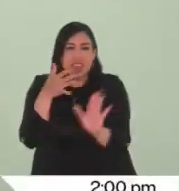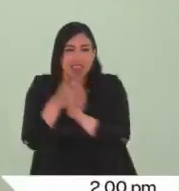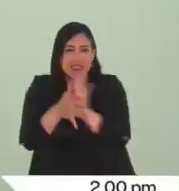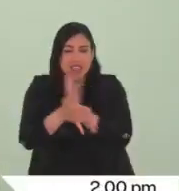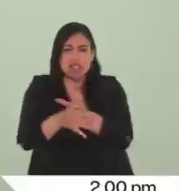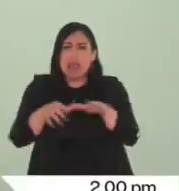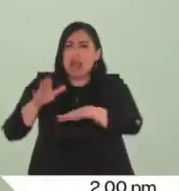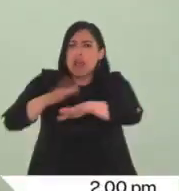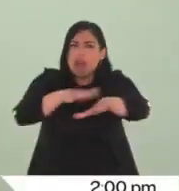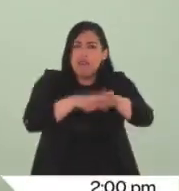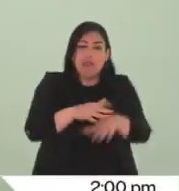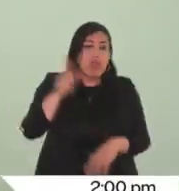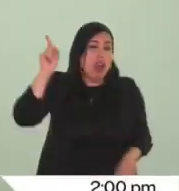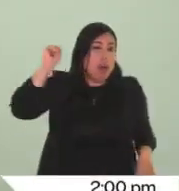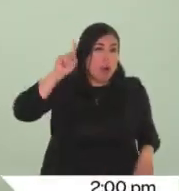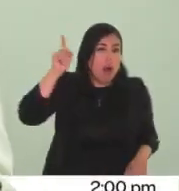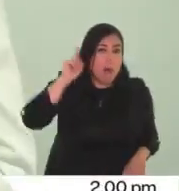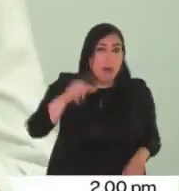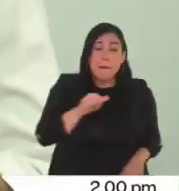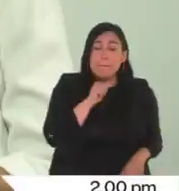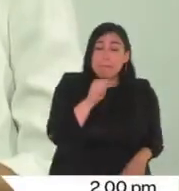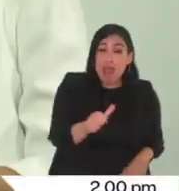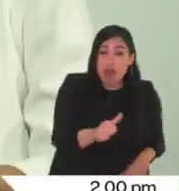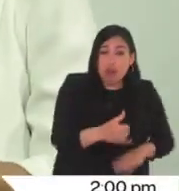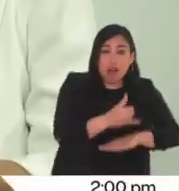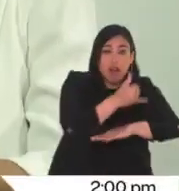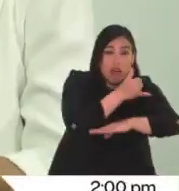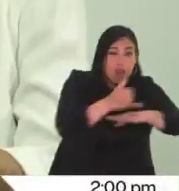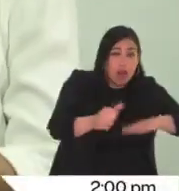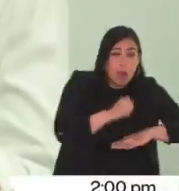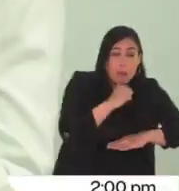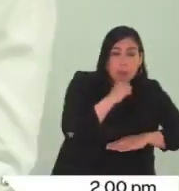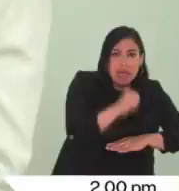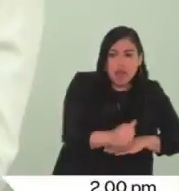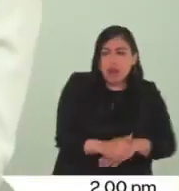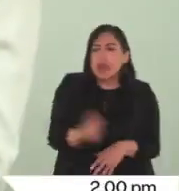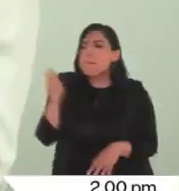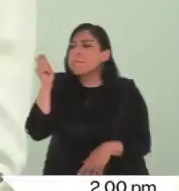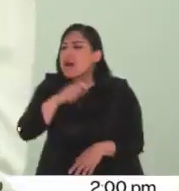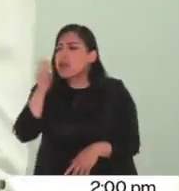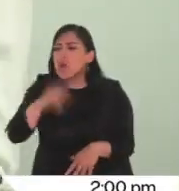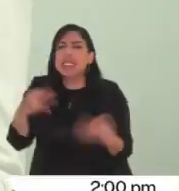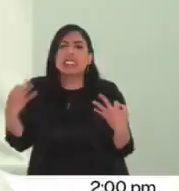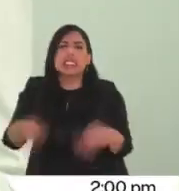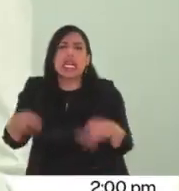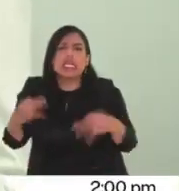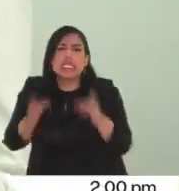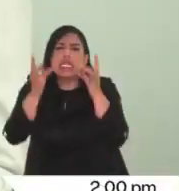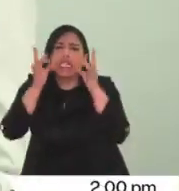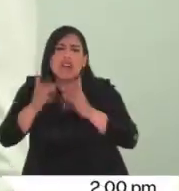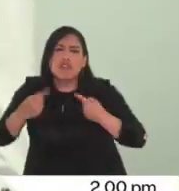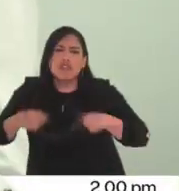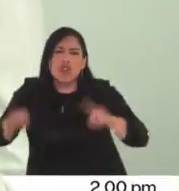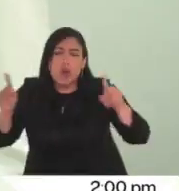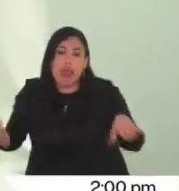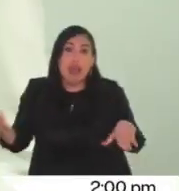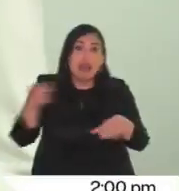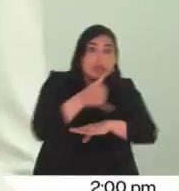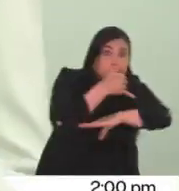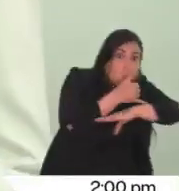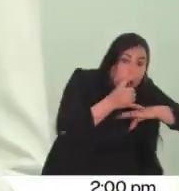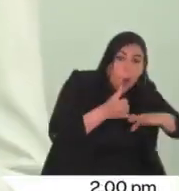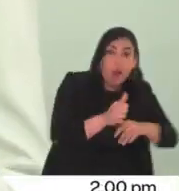el alcohol es más peligroso que la marihuana y la coca hablando justamente del tema de salud pública y de